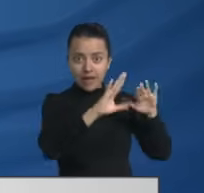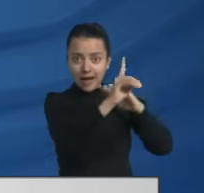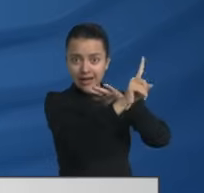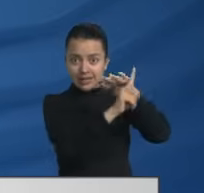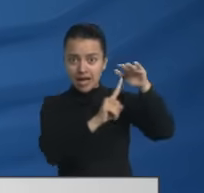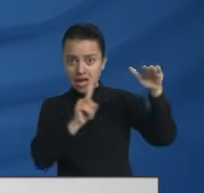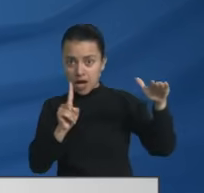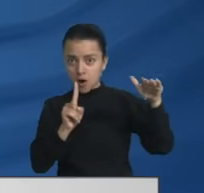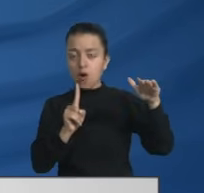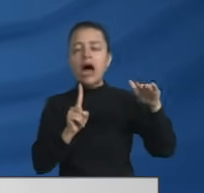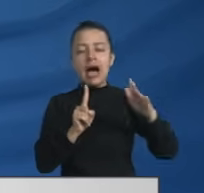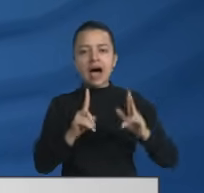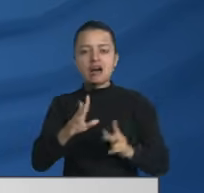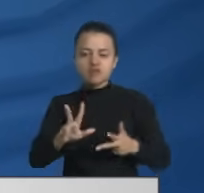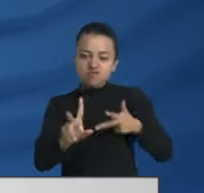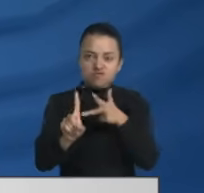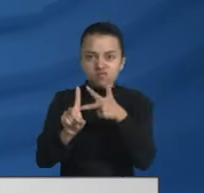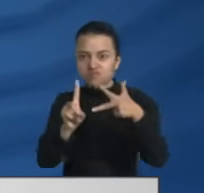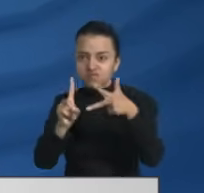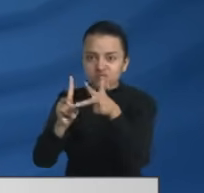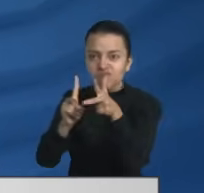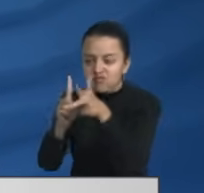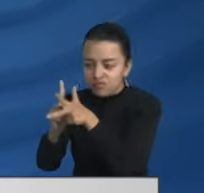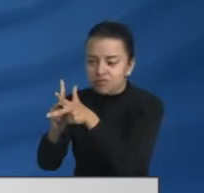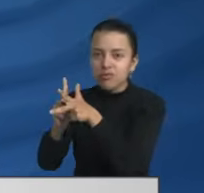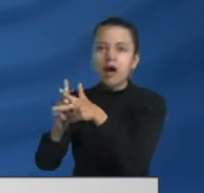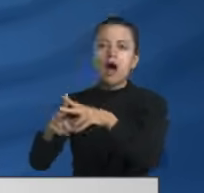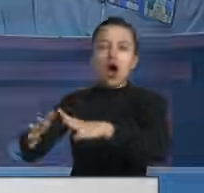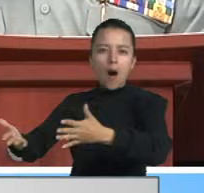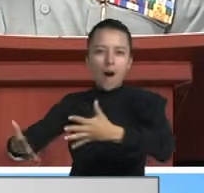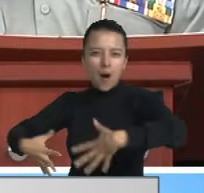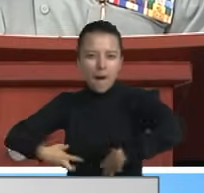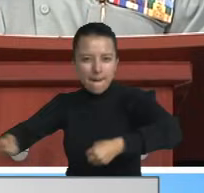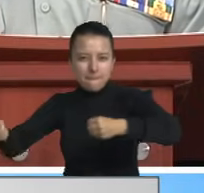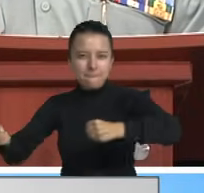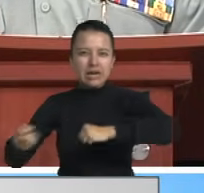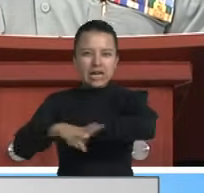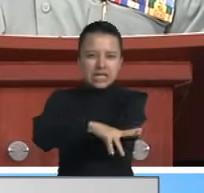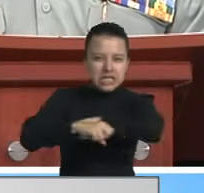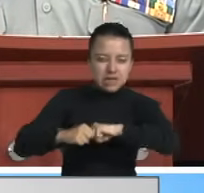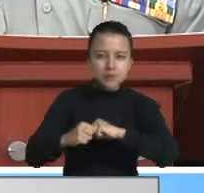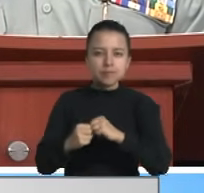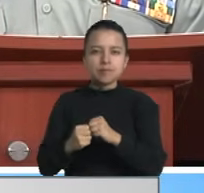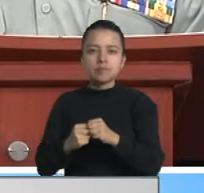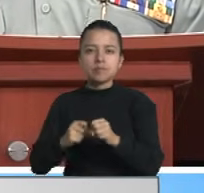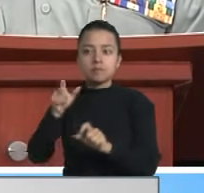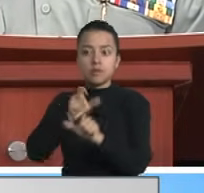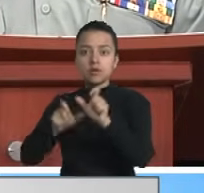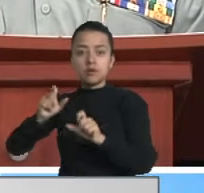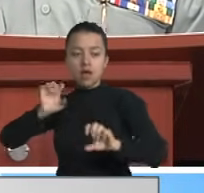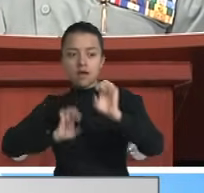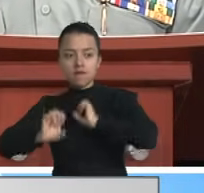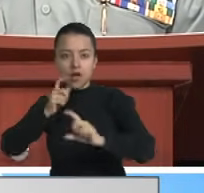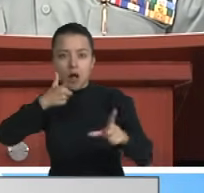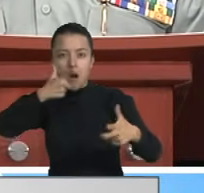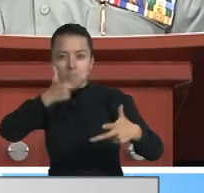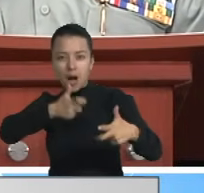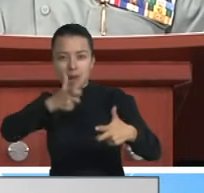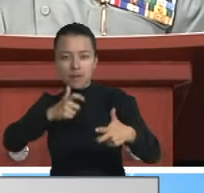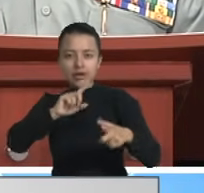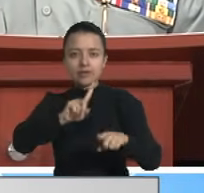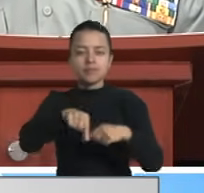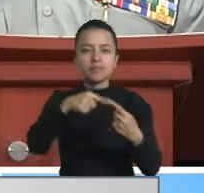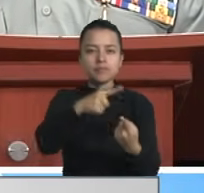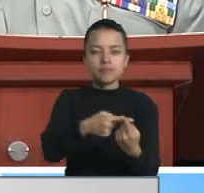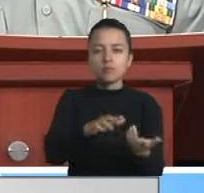herida y se investiga si se trata de un menor. Una persona que está fallecida allí en el lugar de los